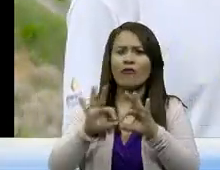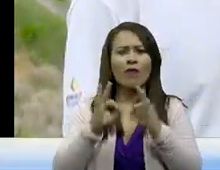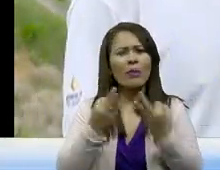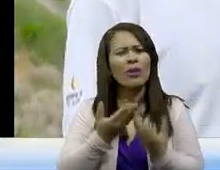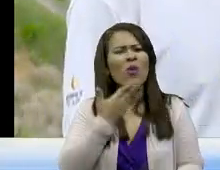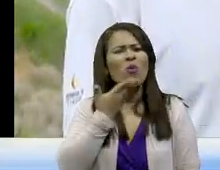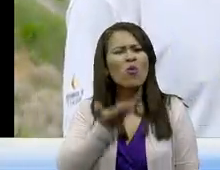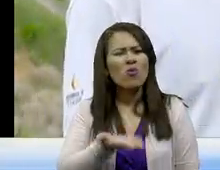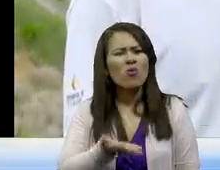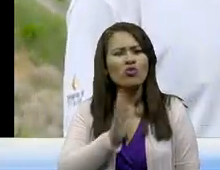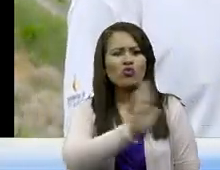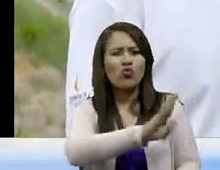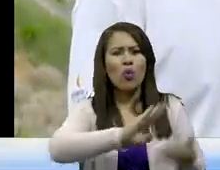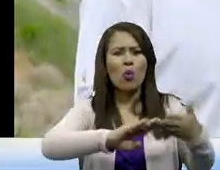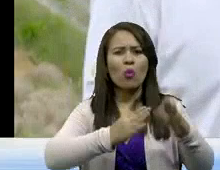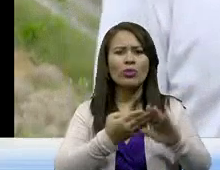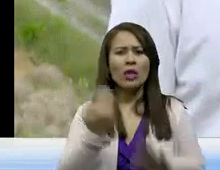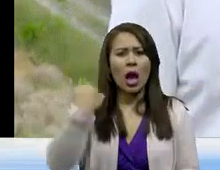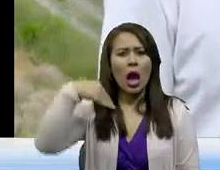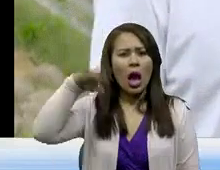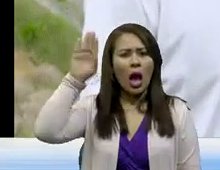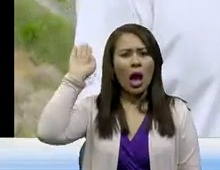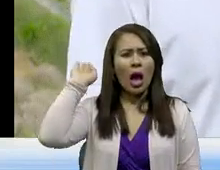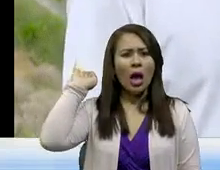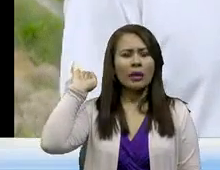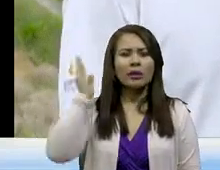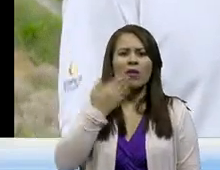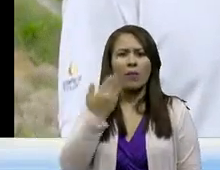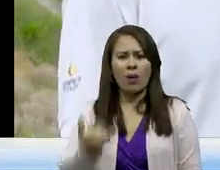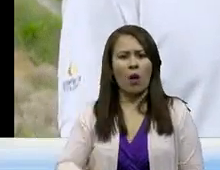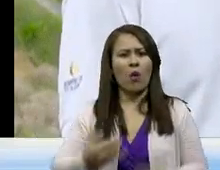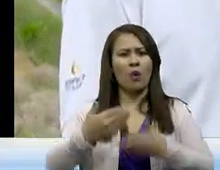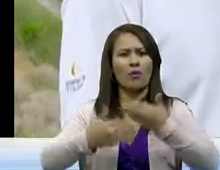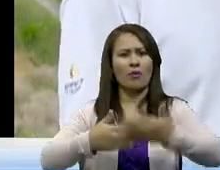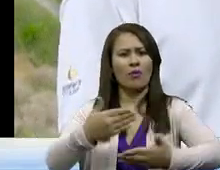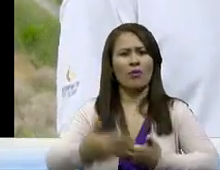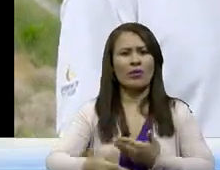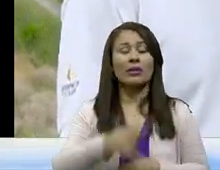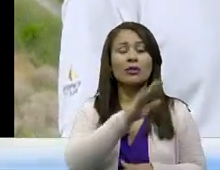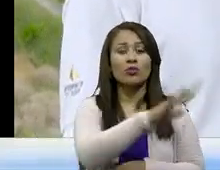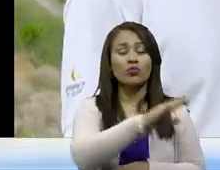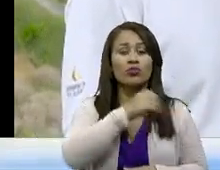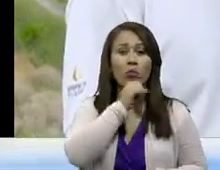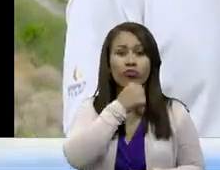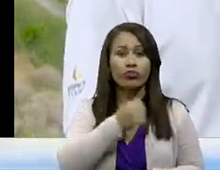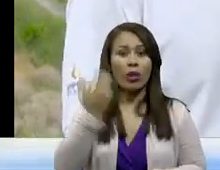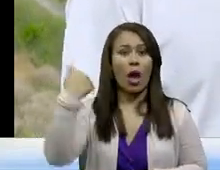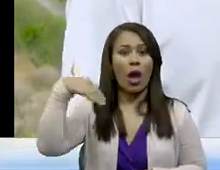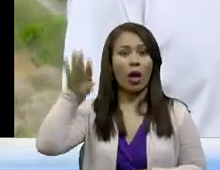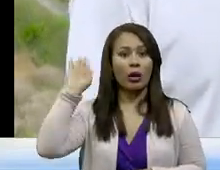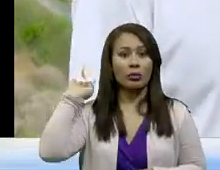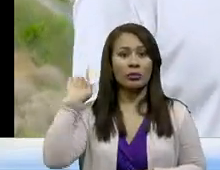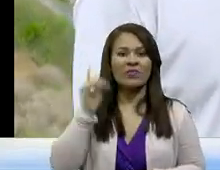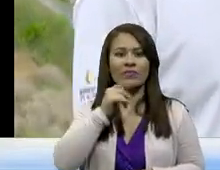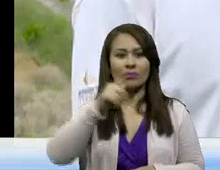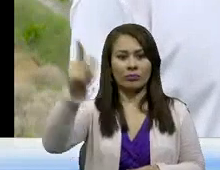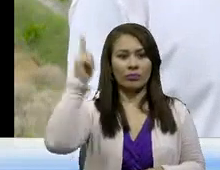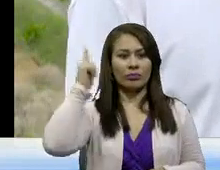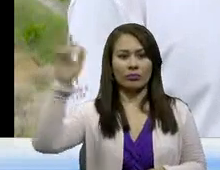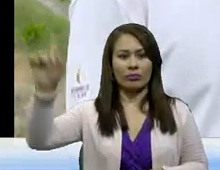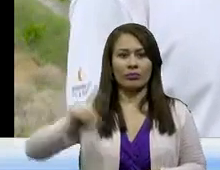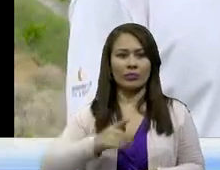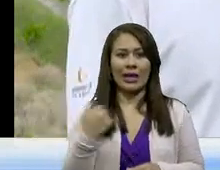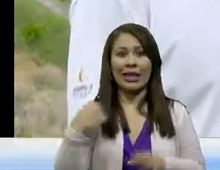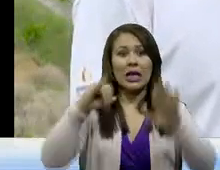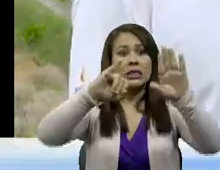familiar de la comunidad Shuar del pasado, que usted me decía que sus antepasados llegó, pues el cacique llegó a tener hasta